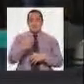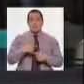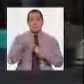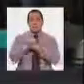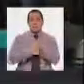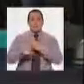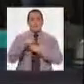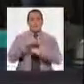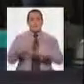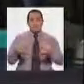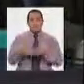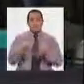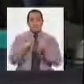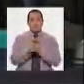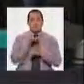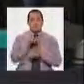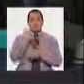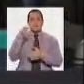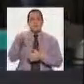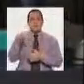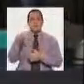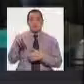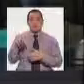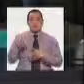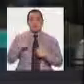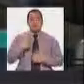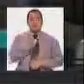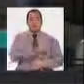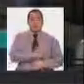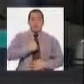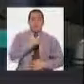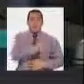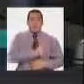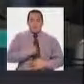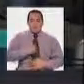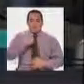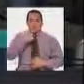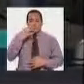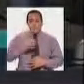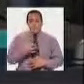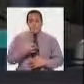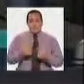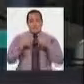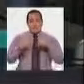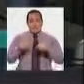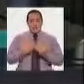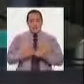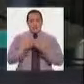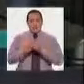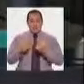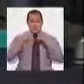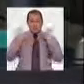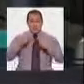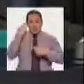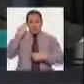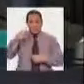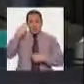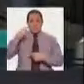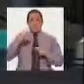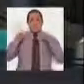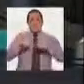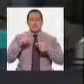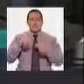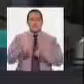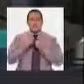defender a los comandos de Chavín de Huántar. Lamento de veras que en este contexto político